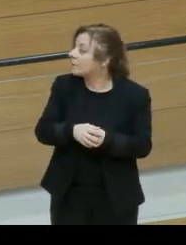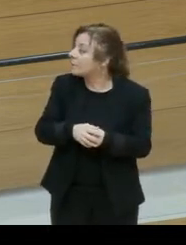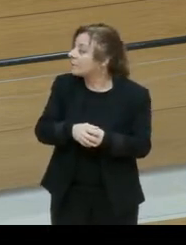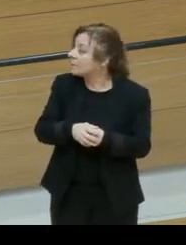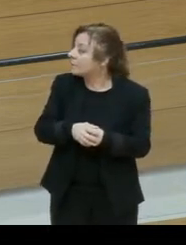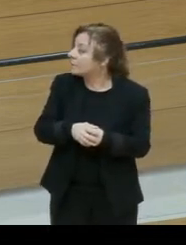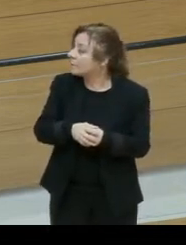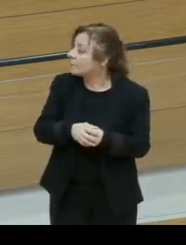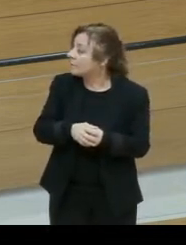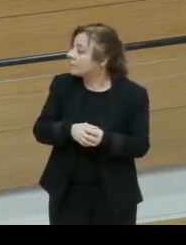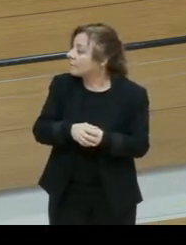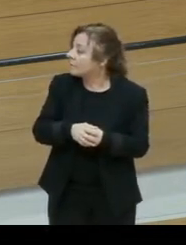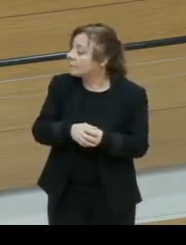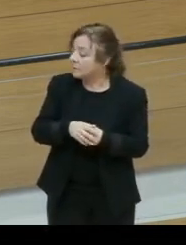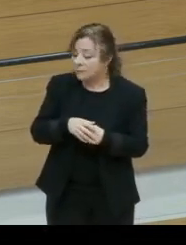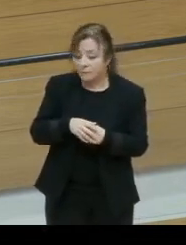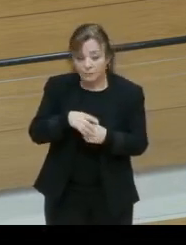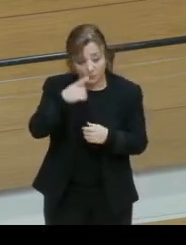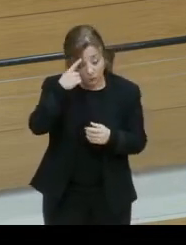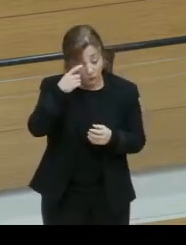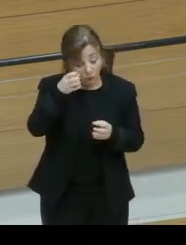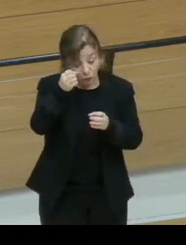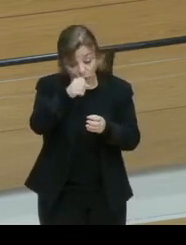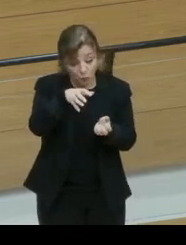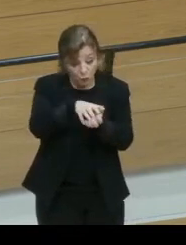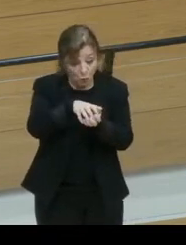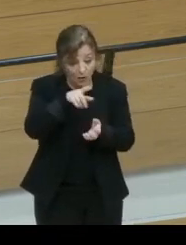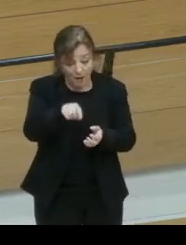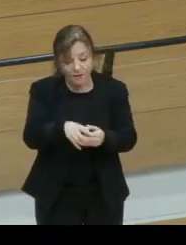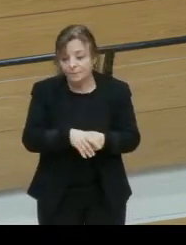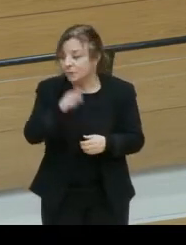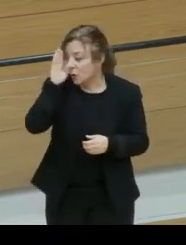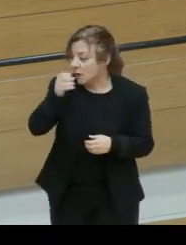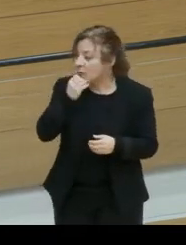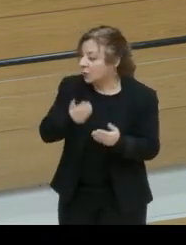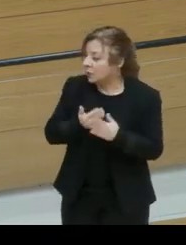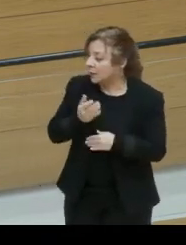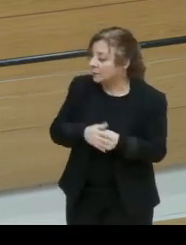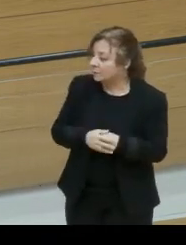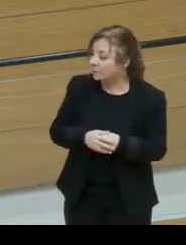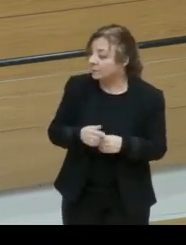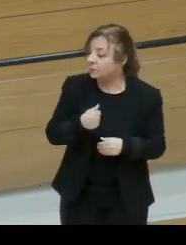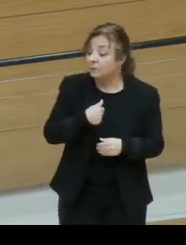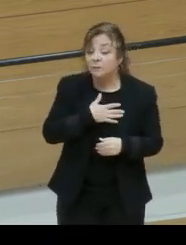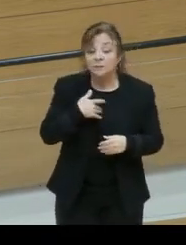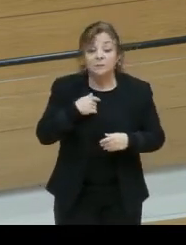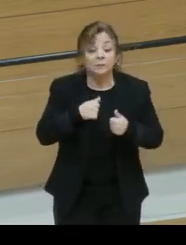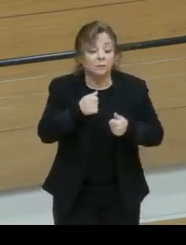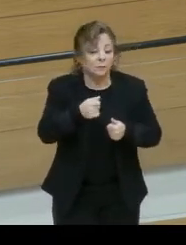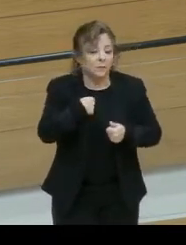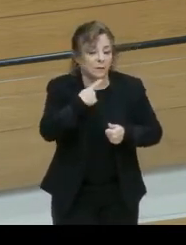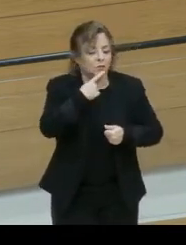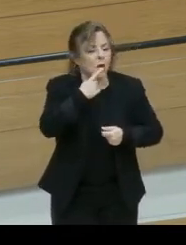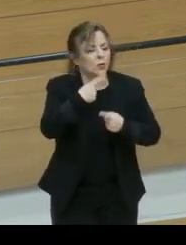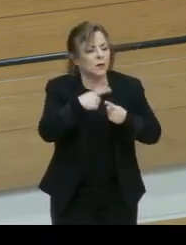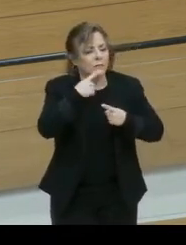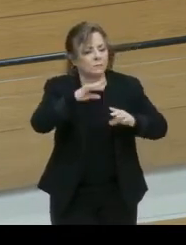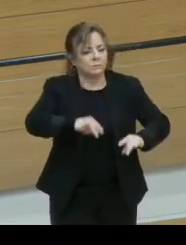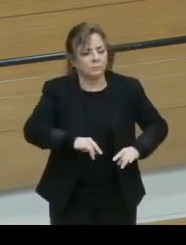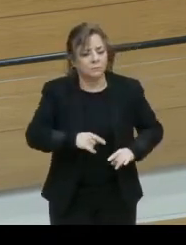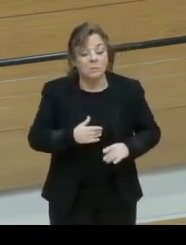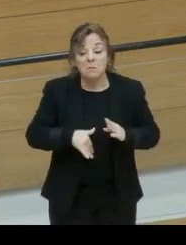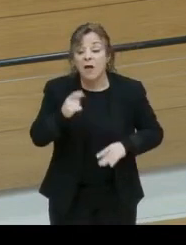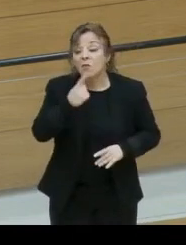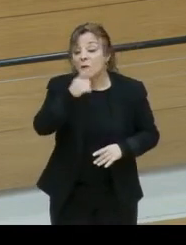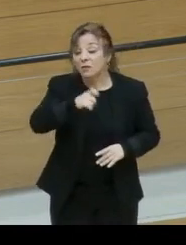¿no? Hola, buenos días. Quería comenzar con una afirmación. Más de una